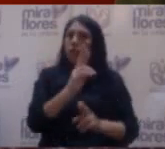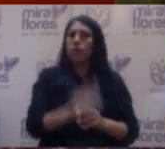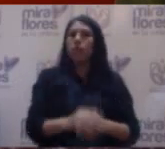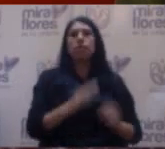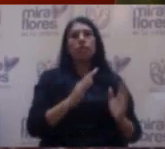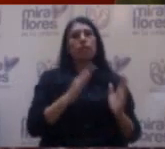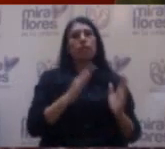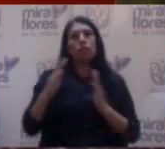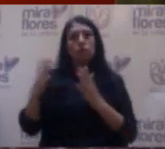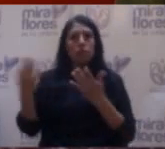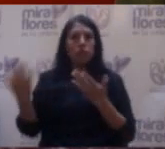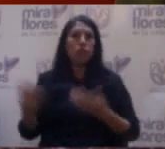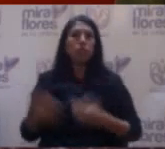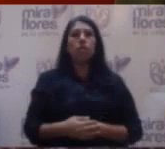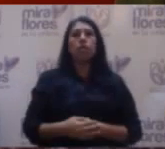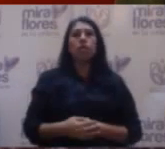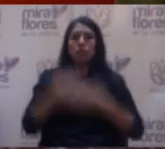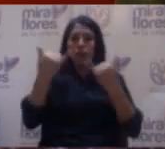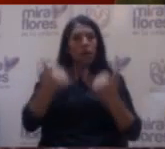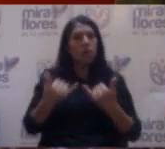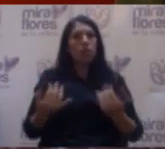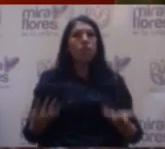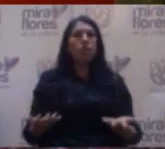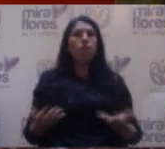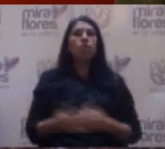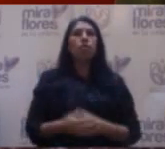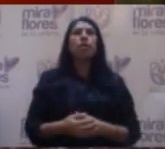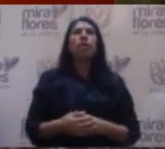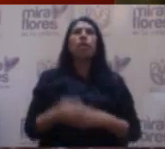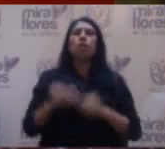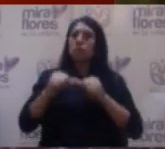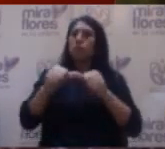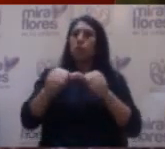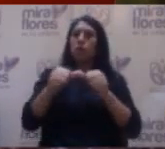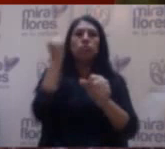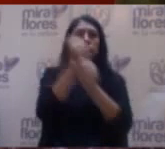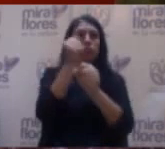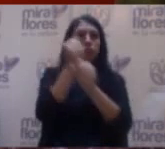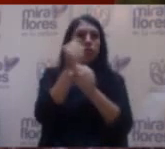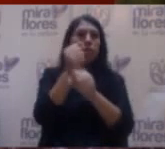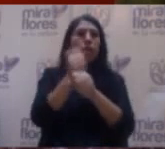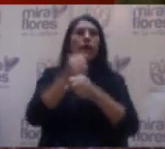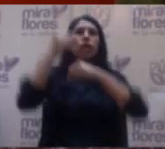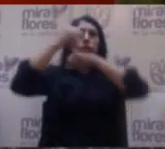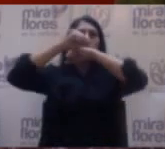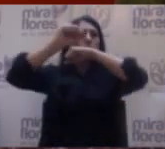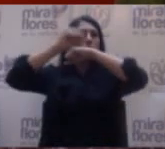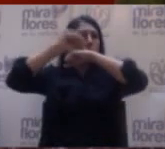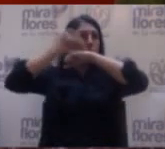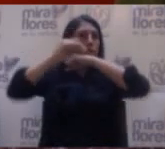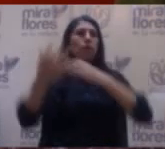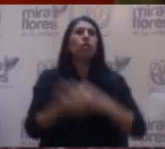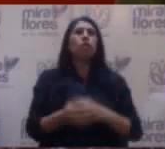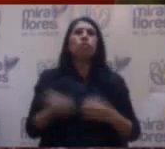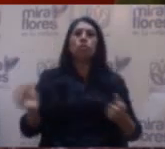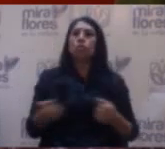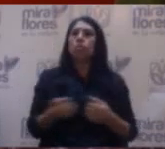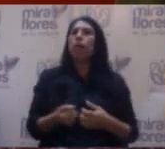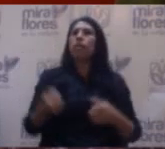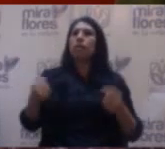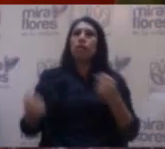tiene. Y en la actualidad se viene trabajando una campaña mucho más enérgica en ese